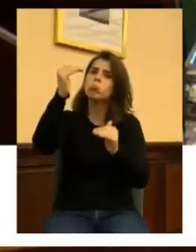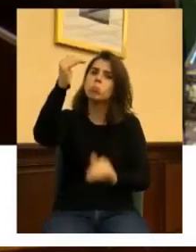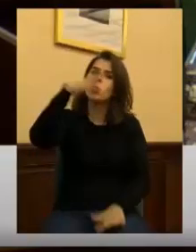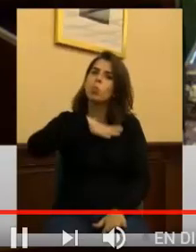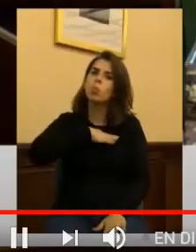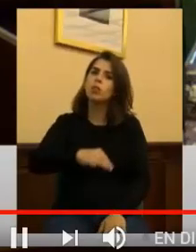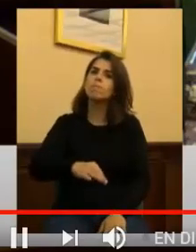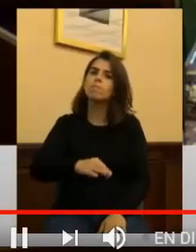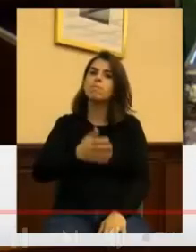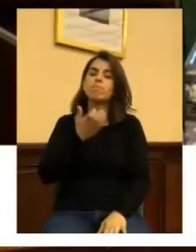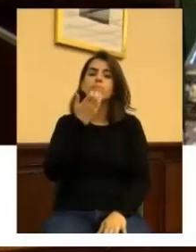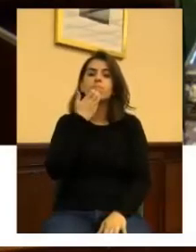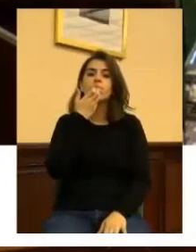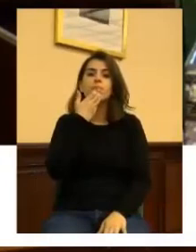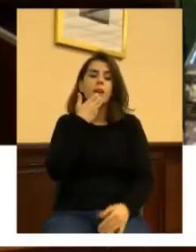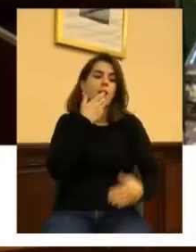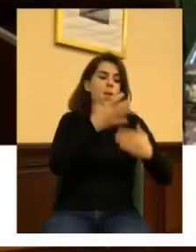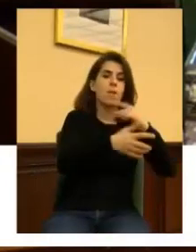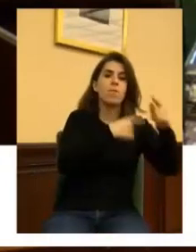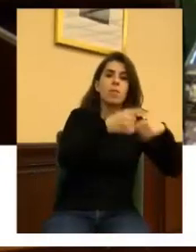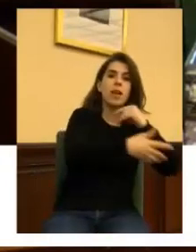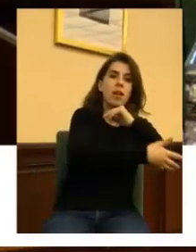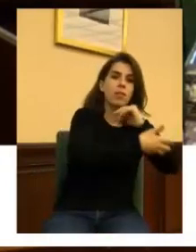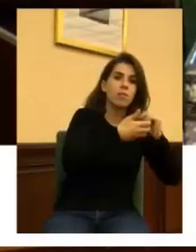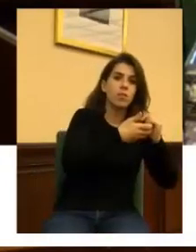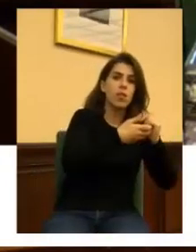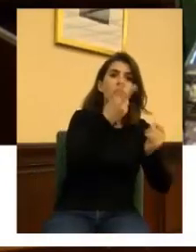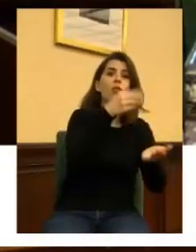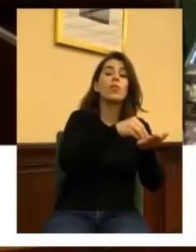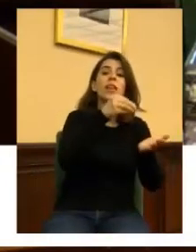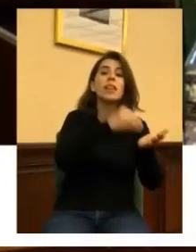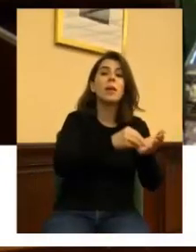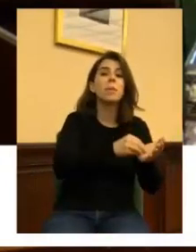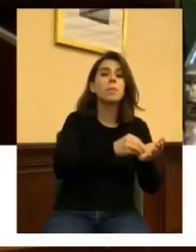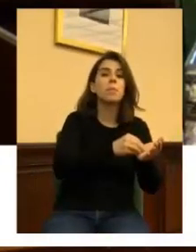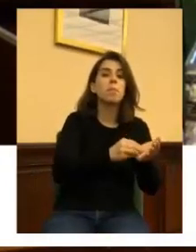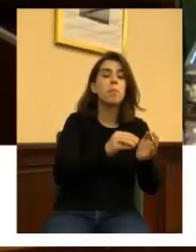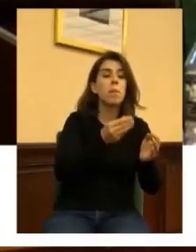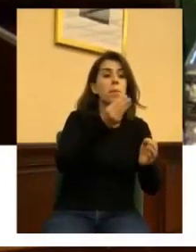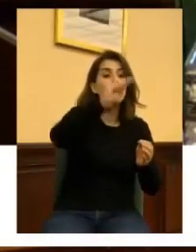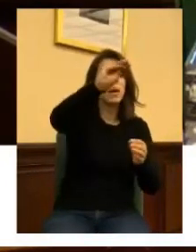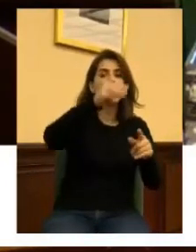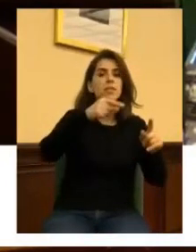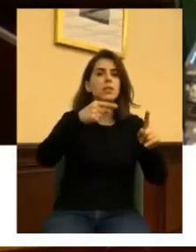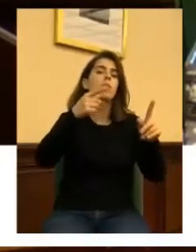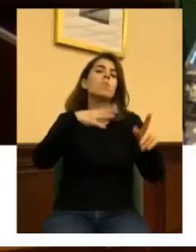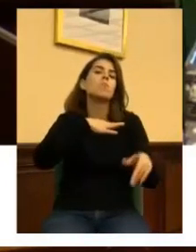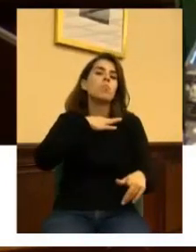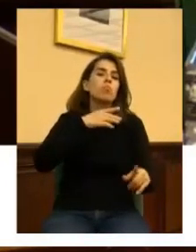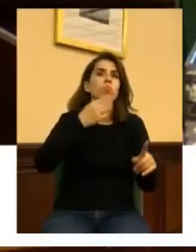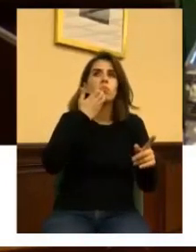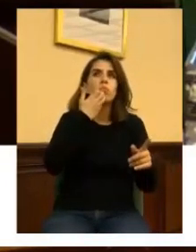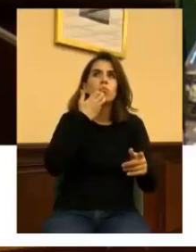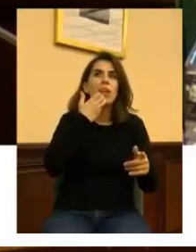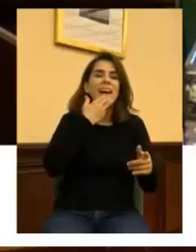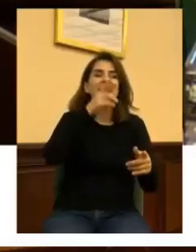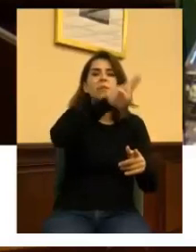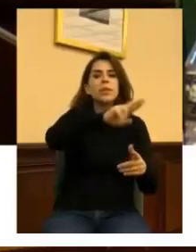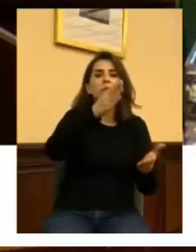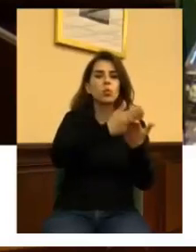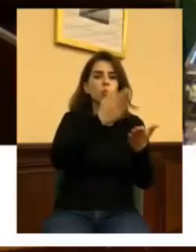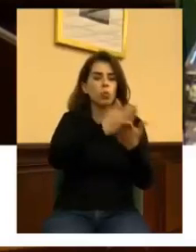curso que uno de una familia sin problemas económicos. El paradigma de todo esto es la Comunidad de